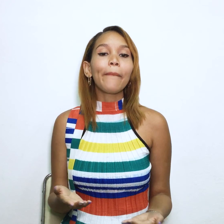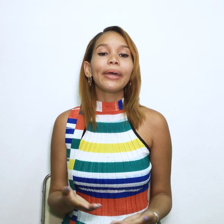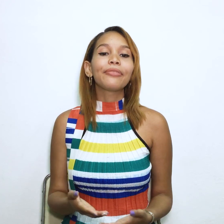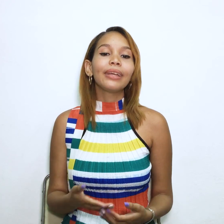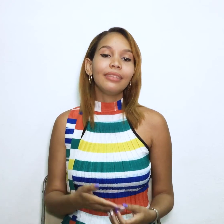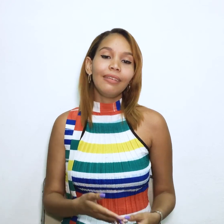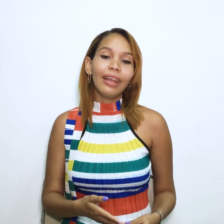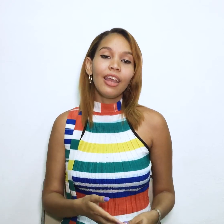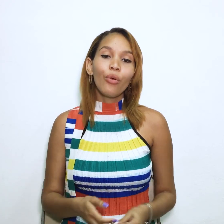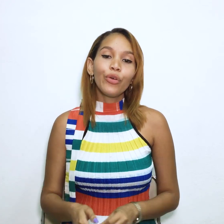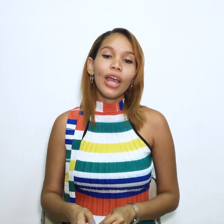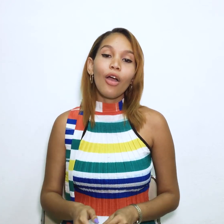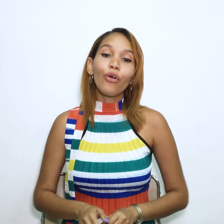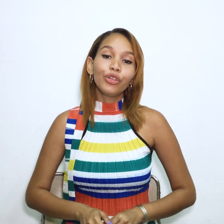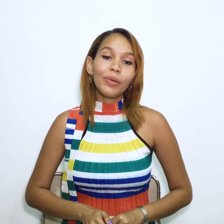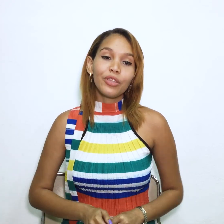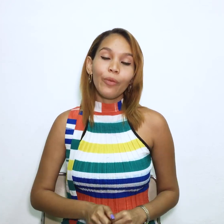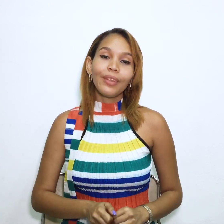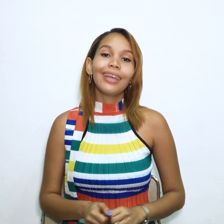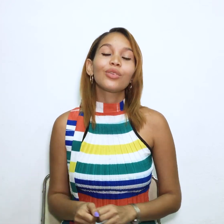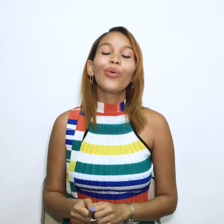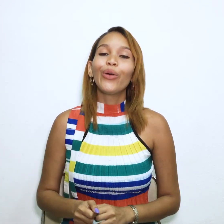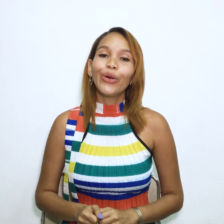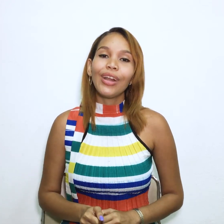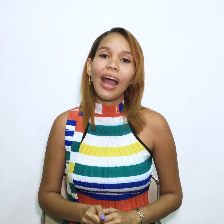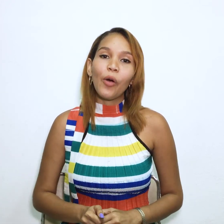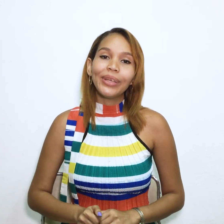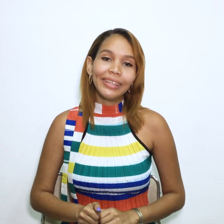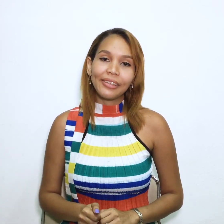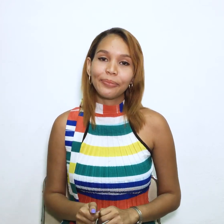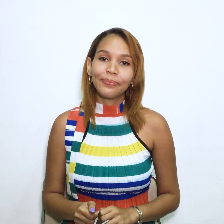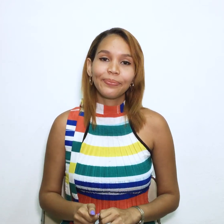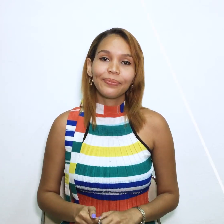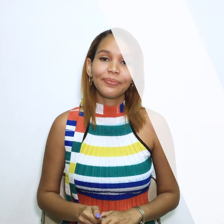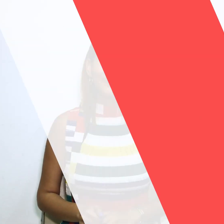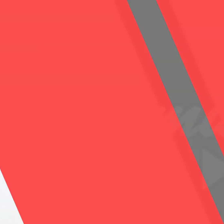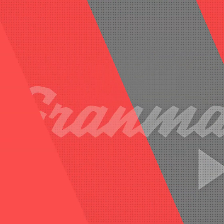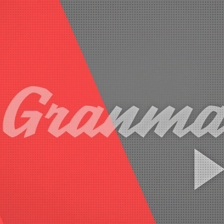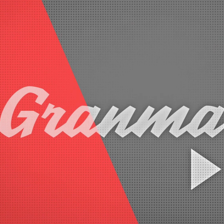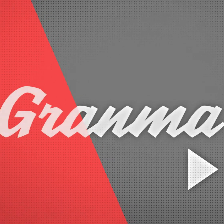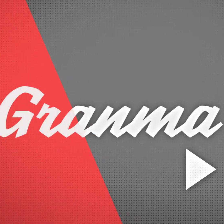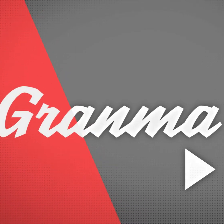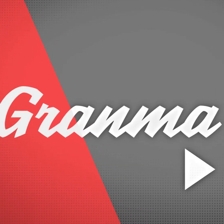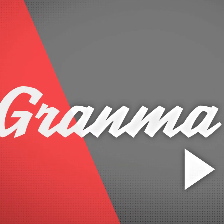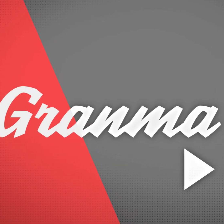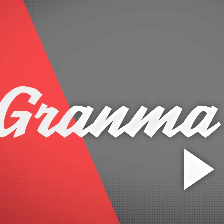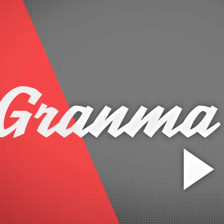obra perfectible, cuya continuación es un honor acometer.